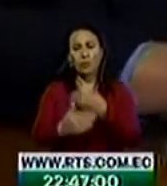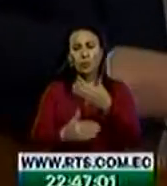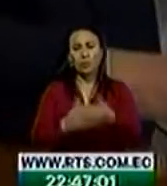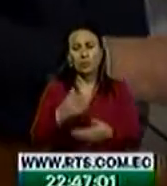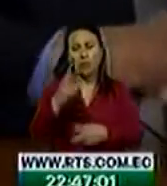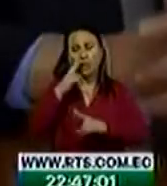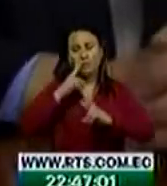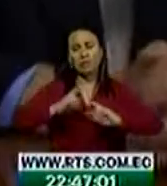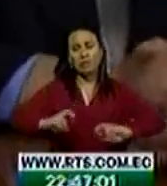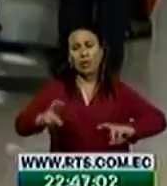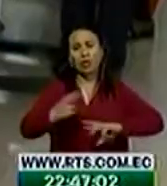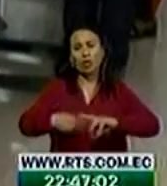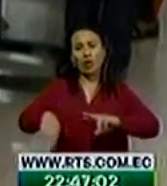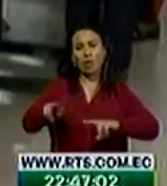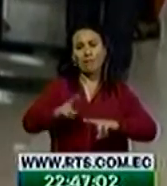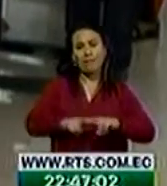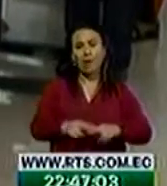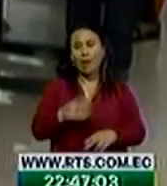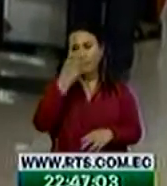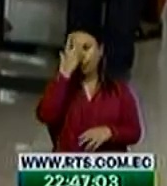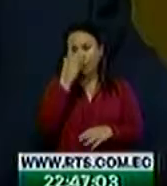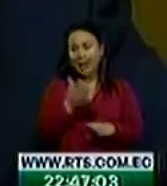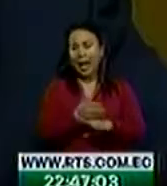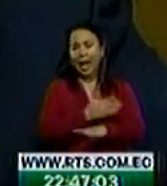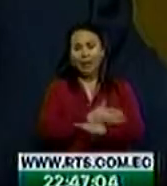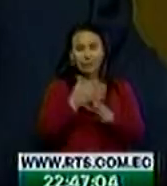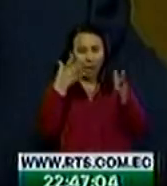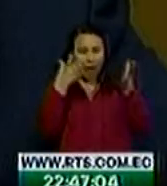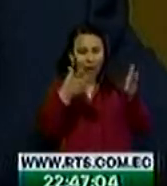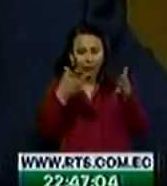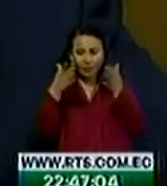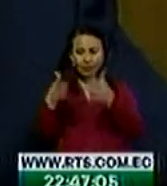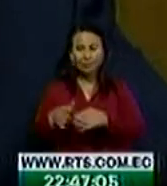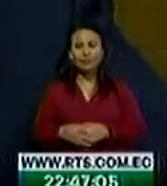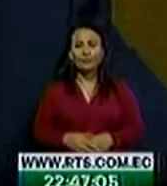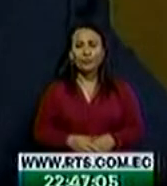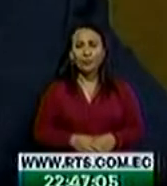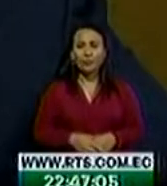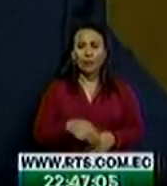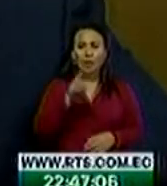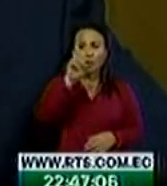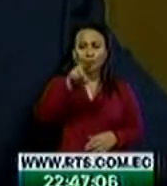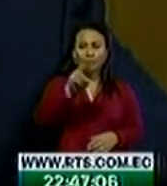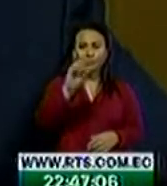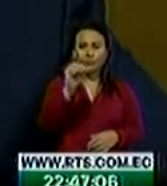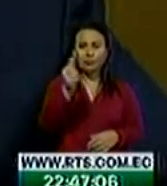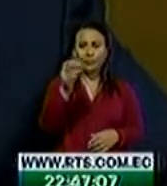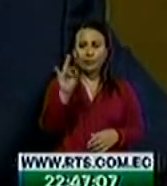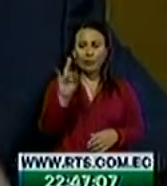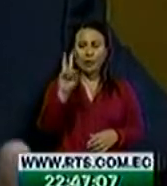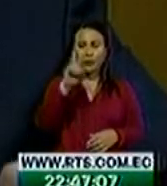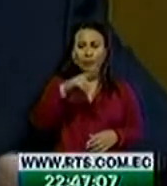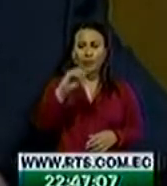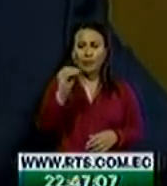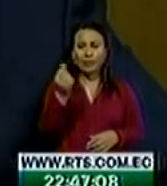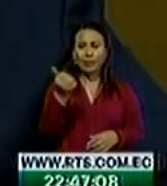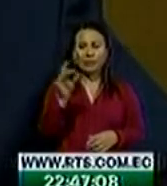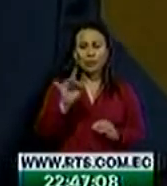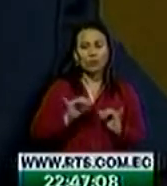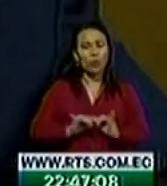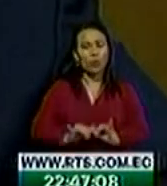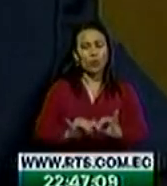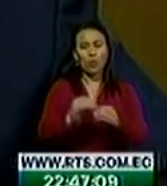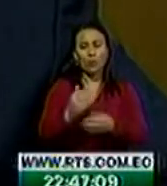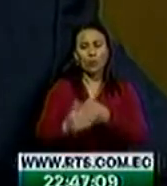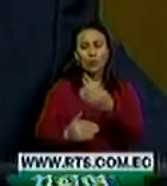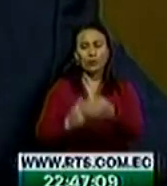de auditorías normales por las atenciones brindadas. Por los ejercicios 2017 y 2018 continúa el